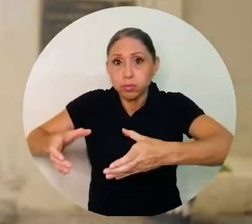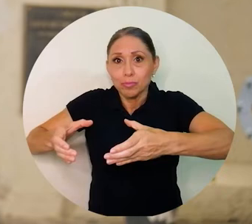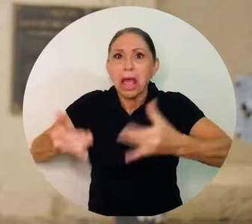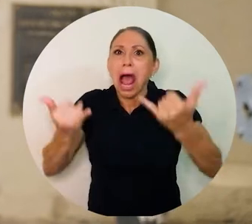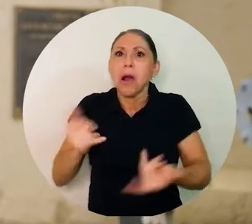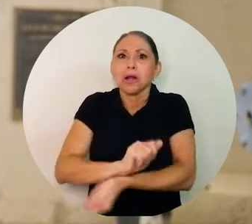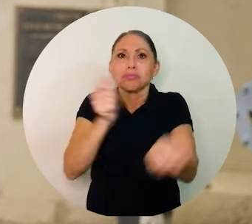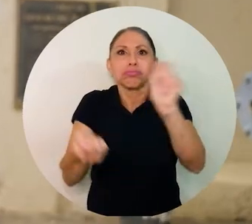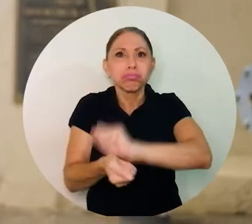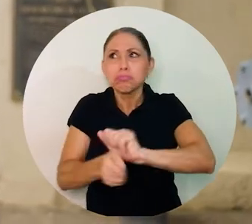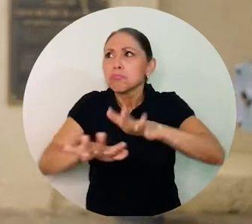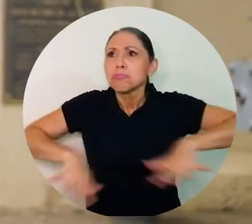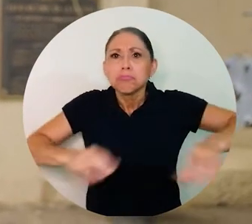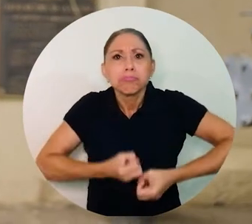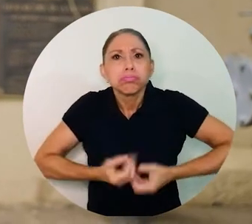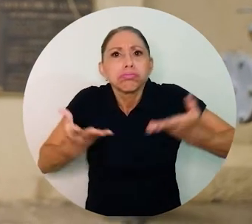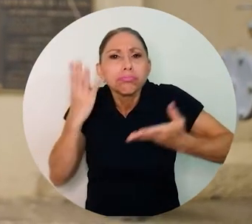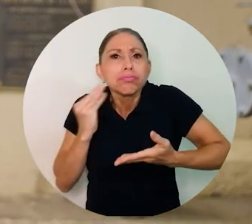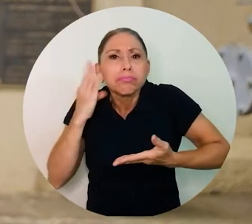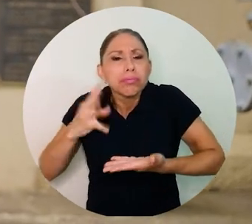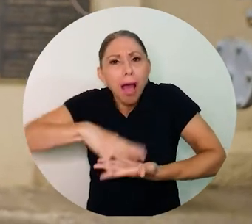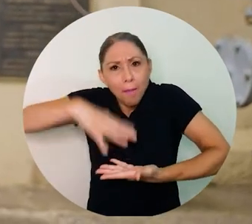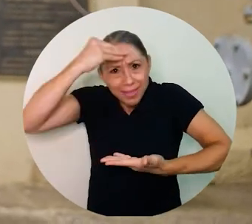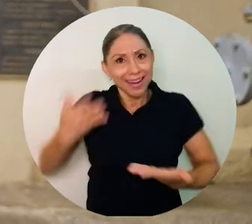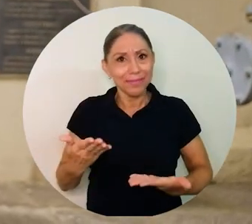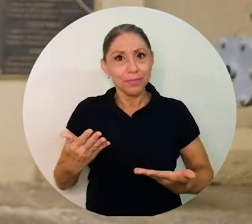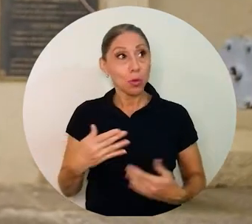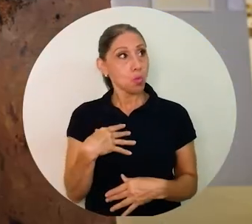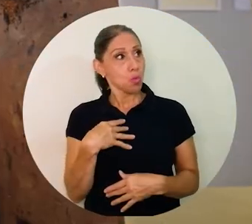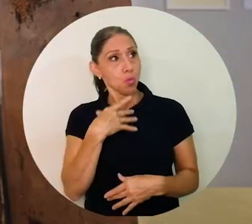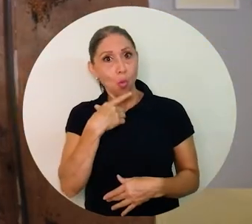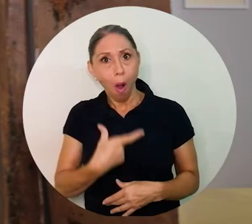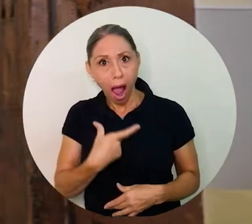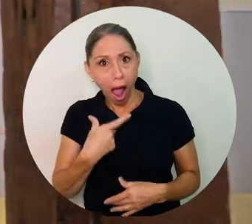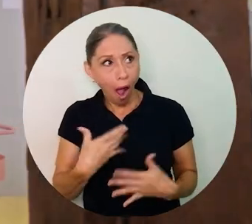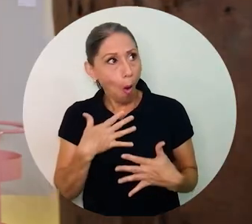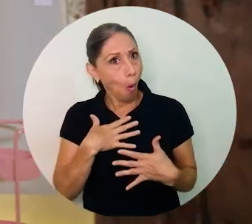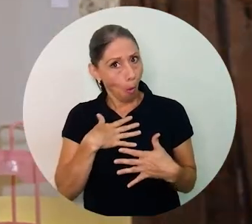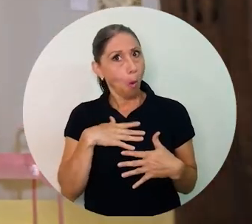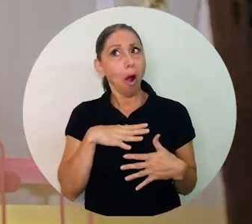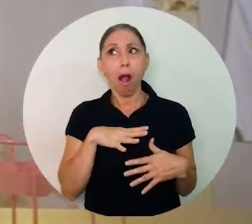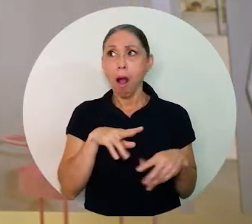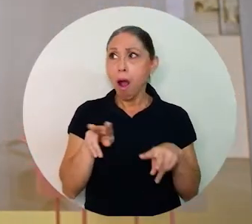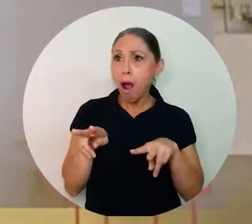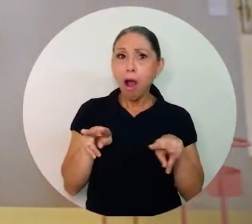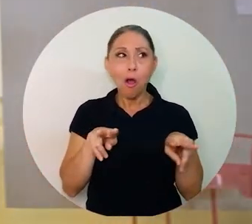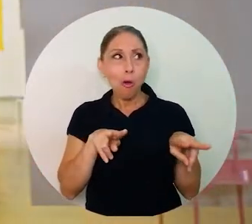donde puedes expresarte, experimentar y aprender. ¡Wow! ¿Qué?